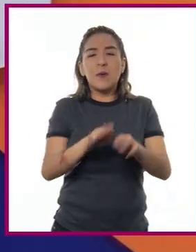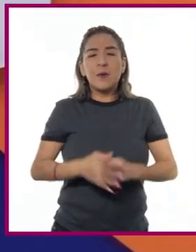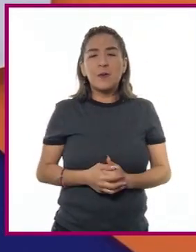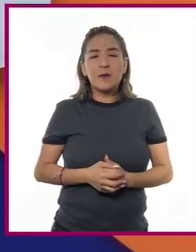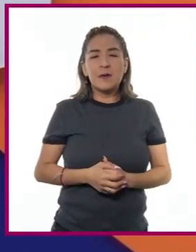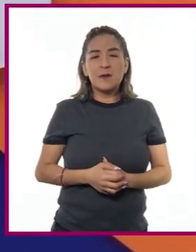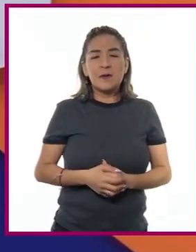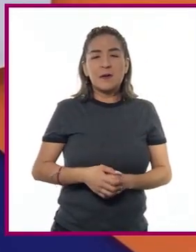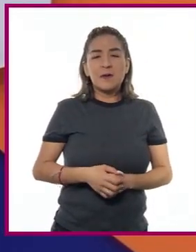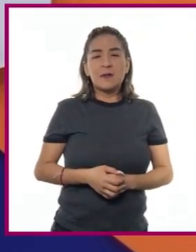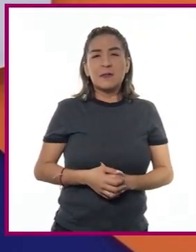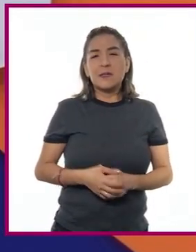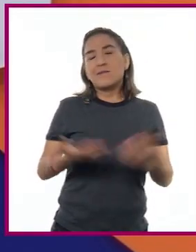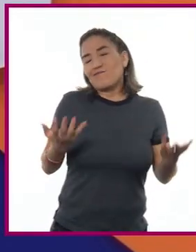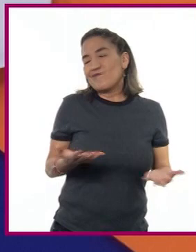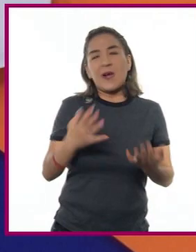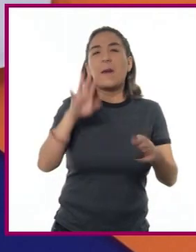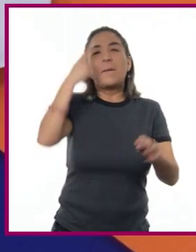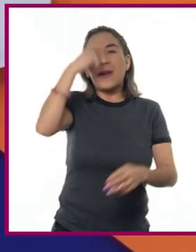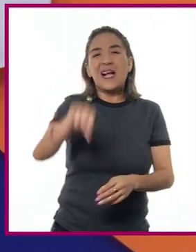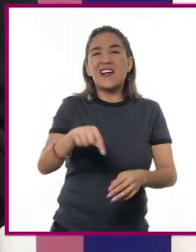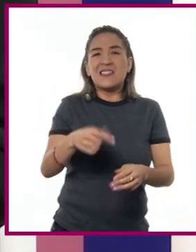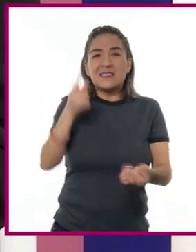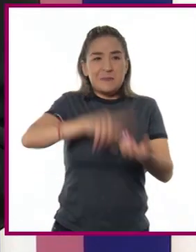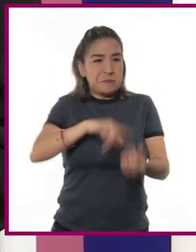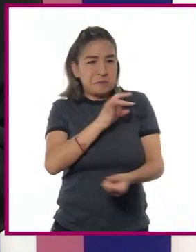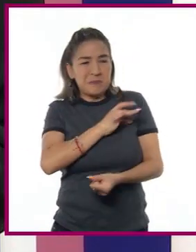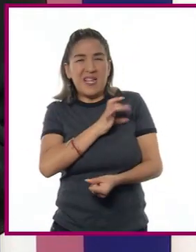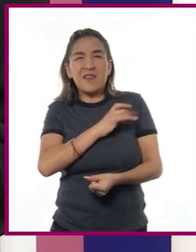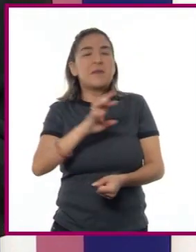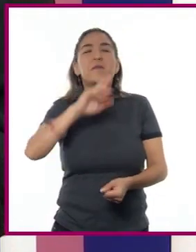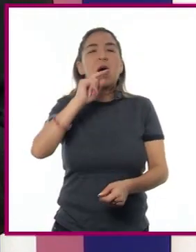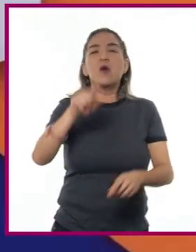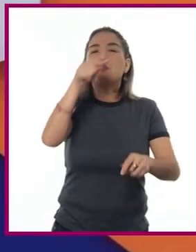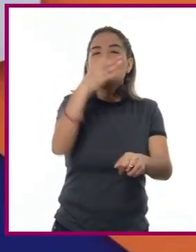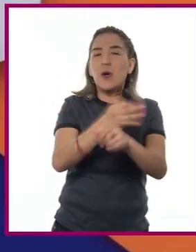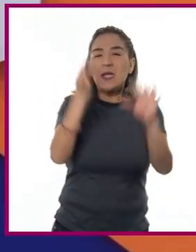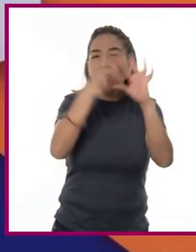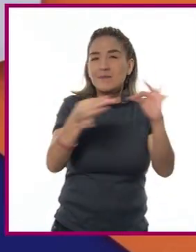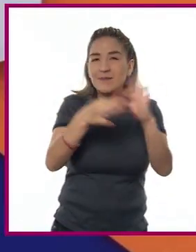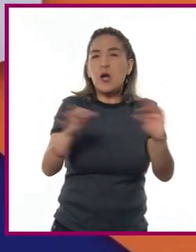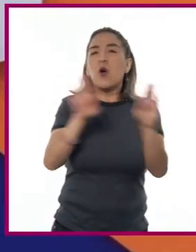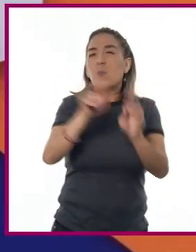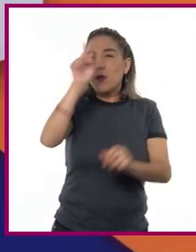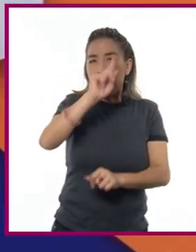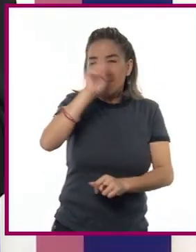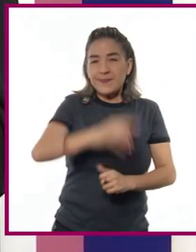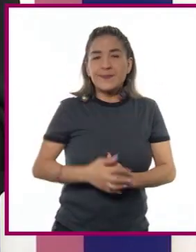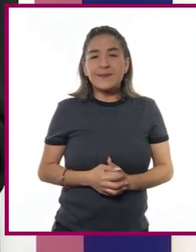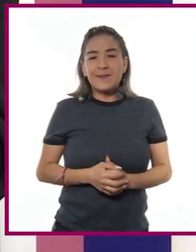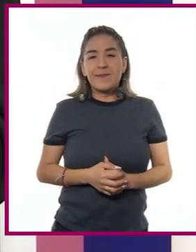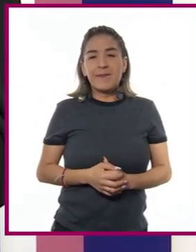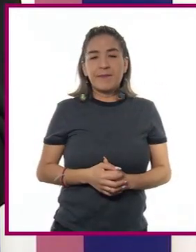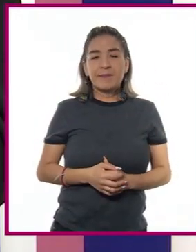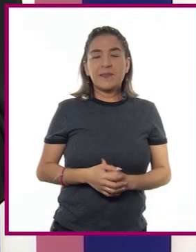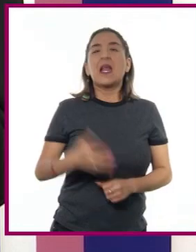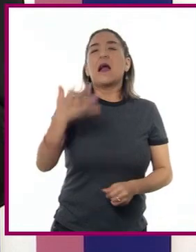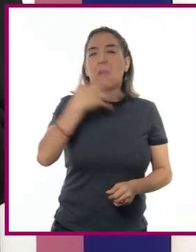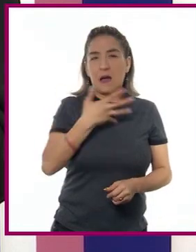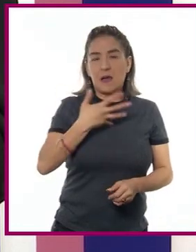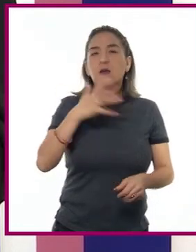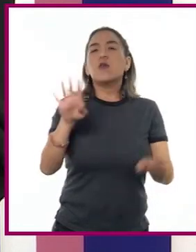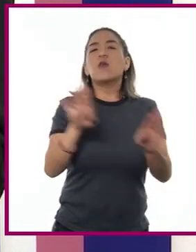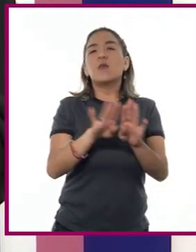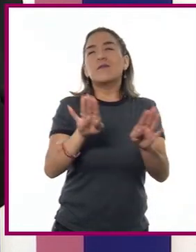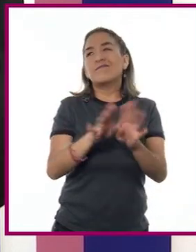para evitar causar temor, ¿no? Básicamente, ¿nos podría aclarar esa situación? Obviamente, o sea, hay un balance como